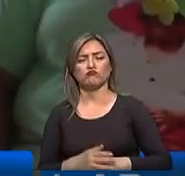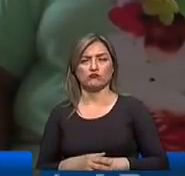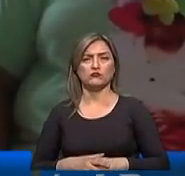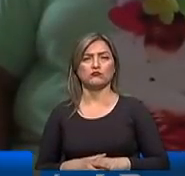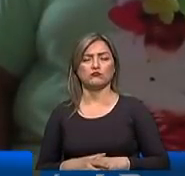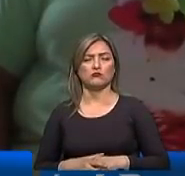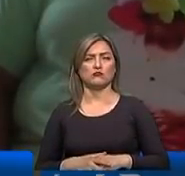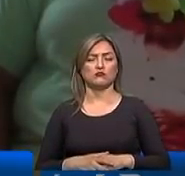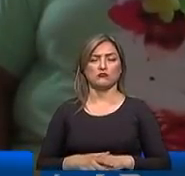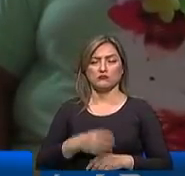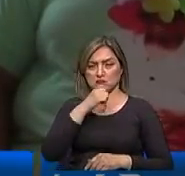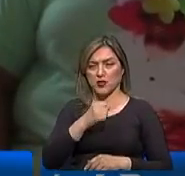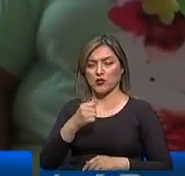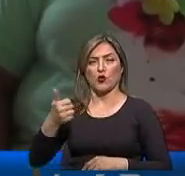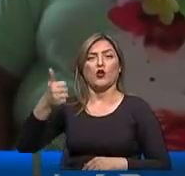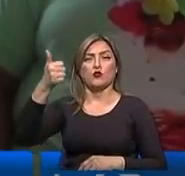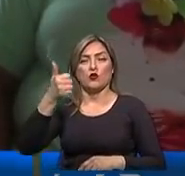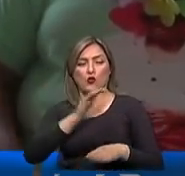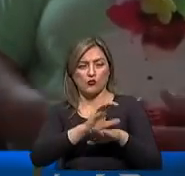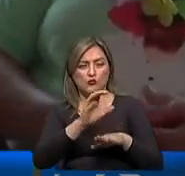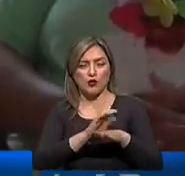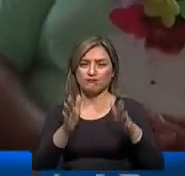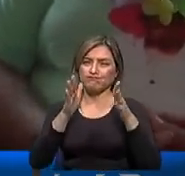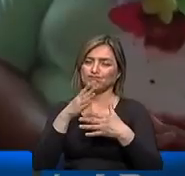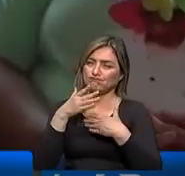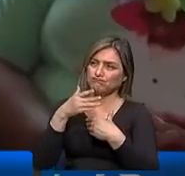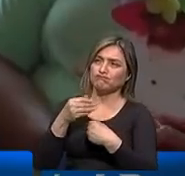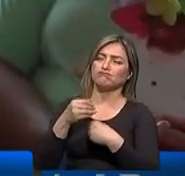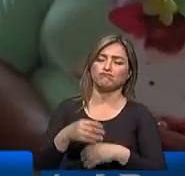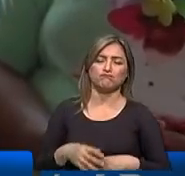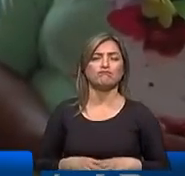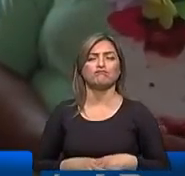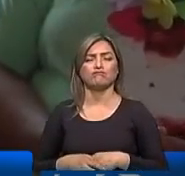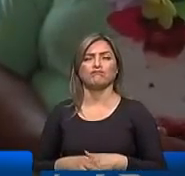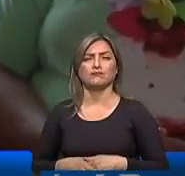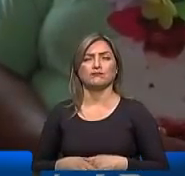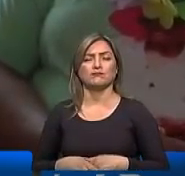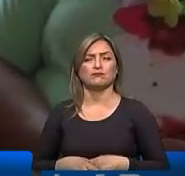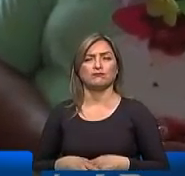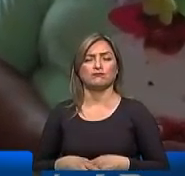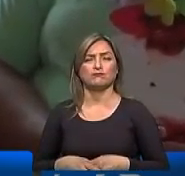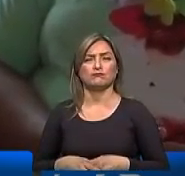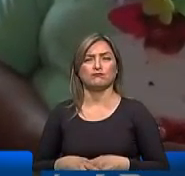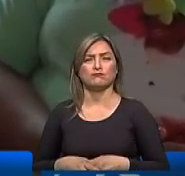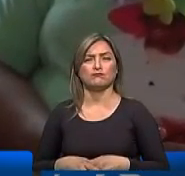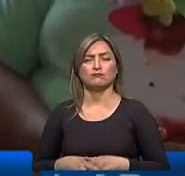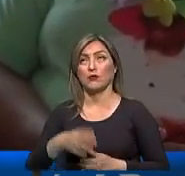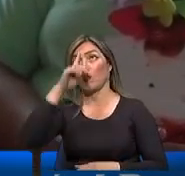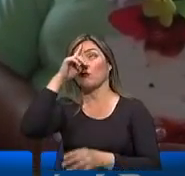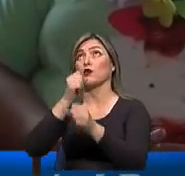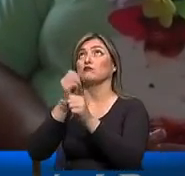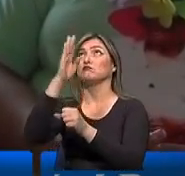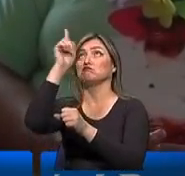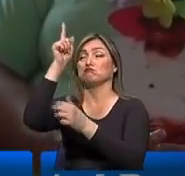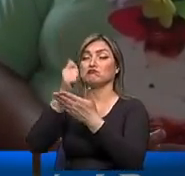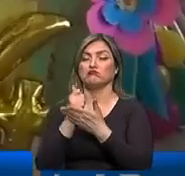atiendan los consejos que cualquier persona mayor les dé y piensen también tener fe en Dios, de que Dios